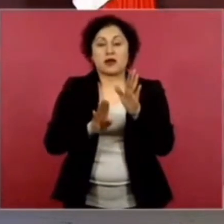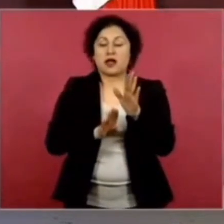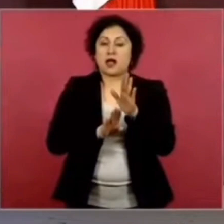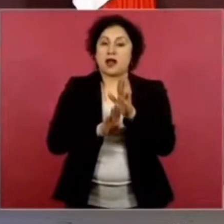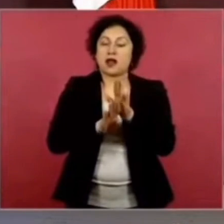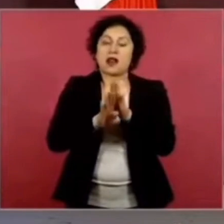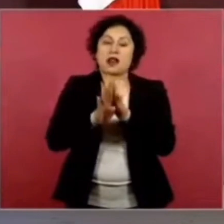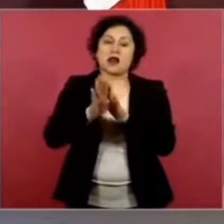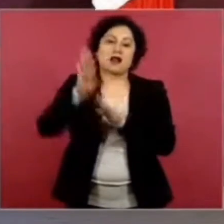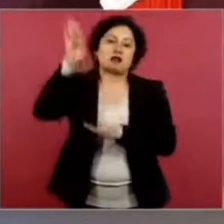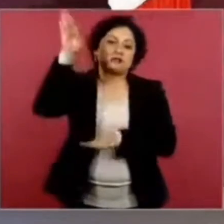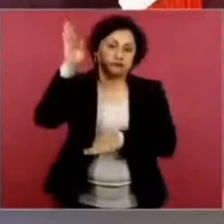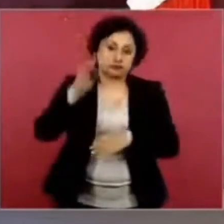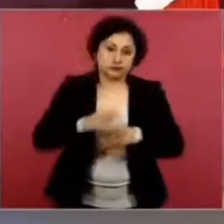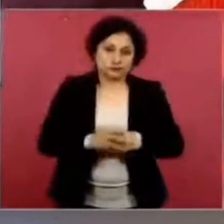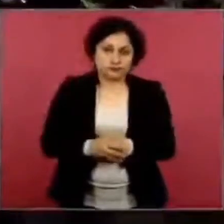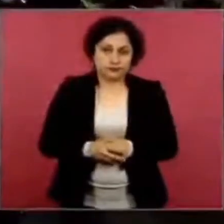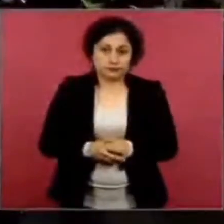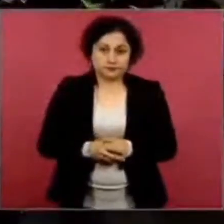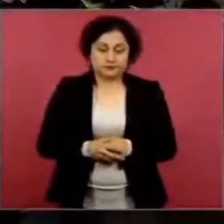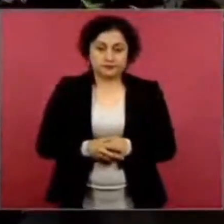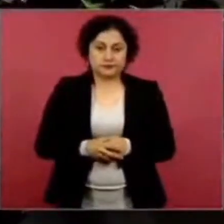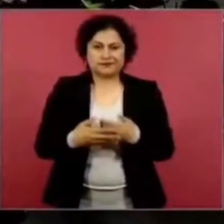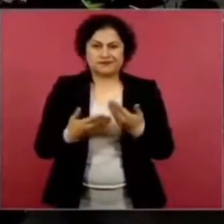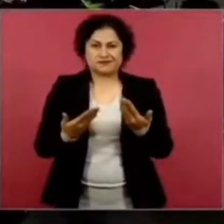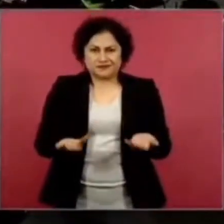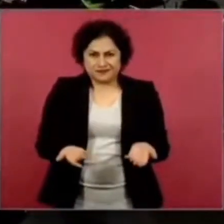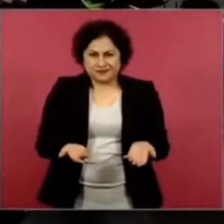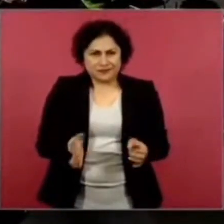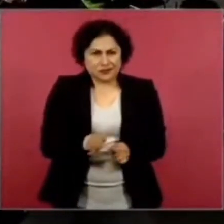se va para arriba. ¿Qué fue?